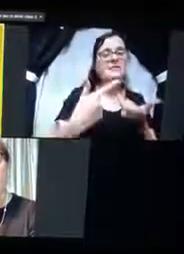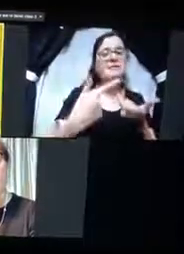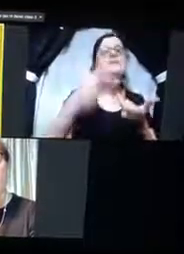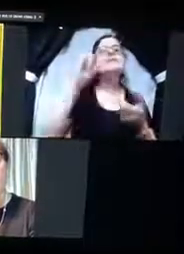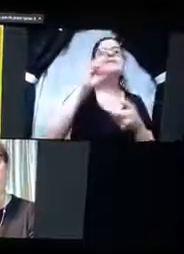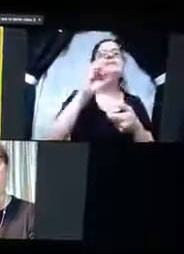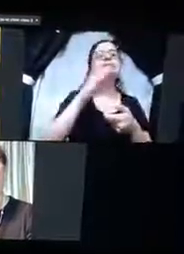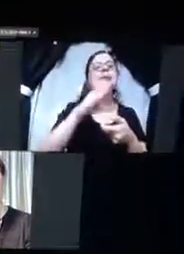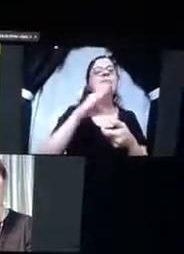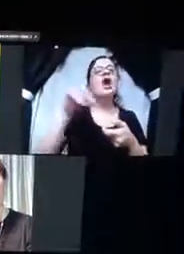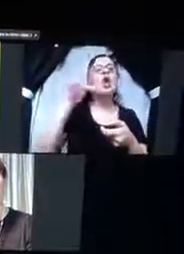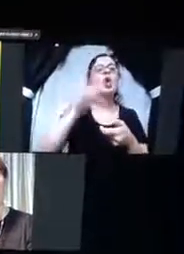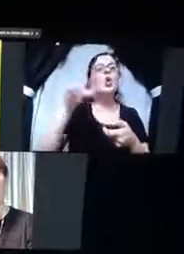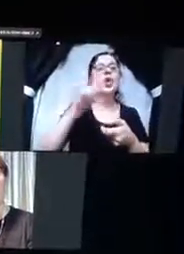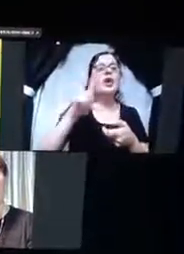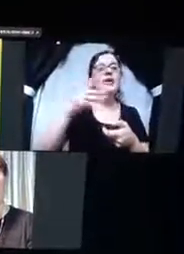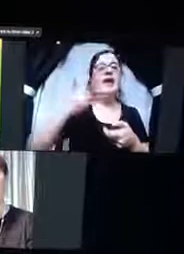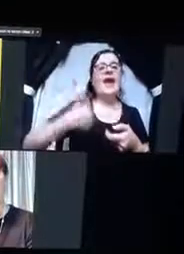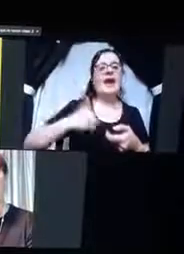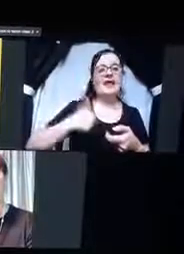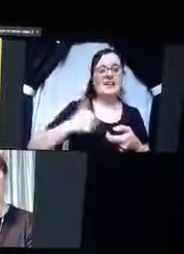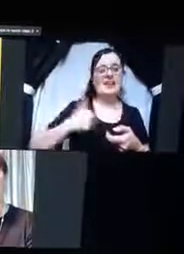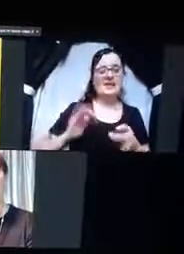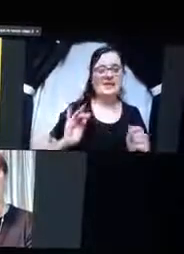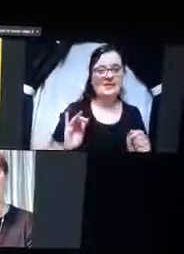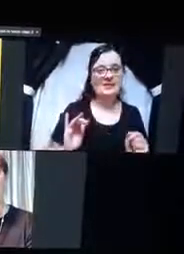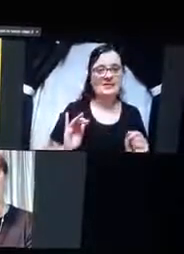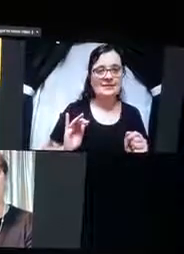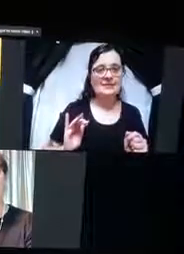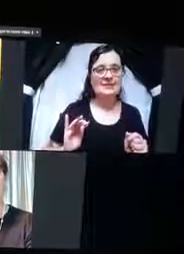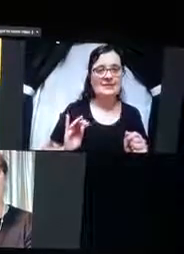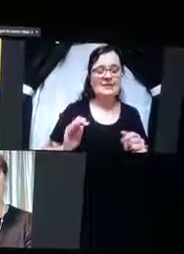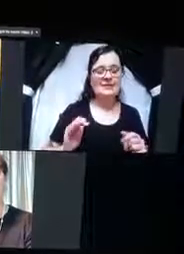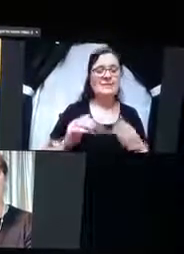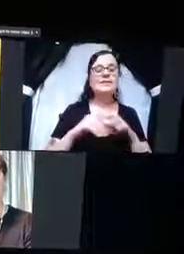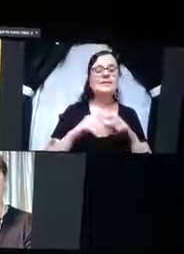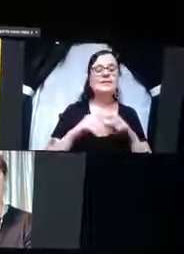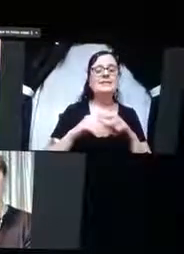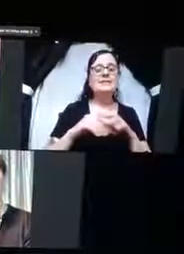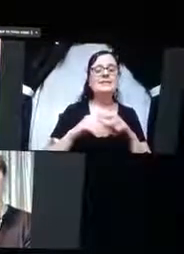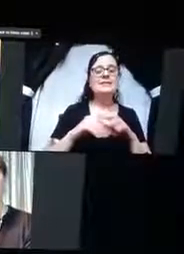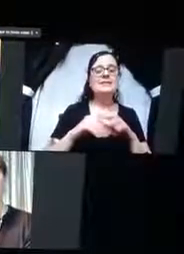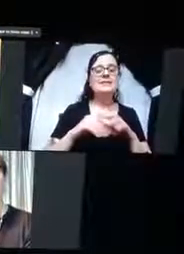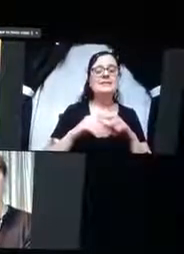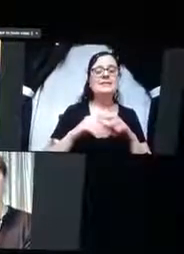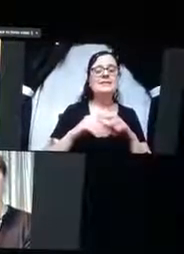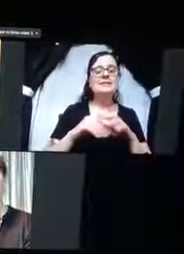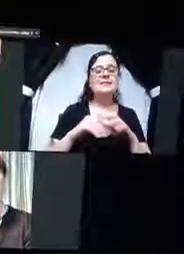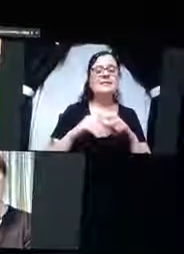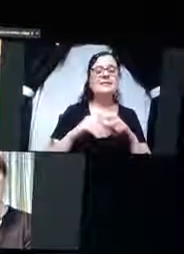quien certifica a través del Colegio de Logogenistas de México.